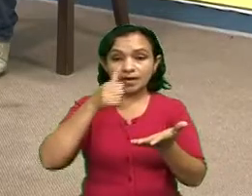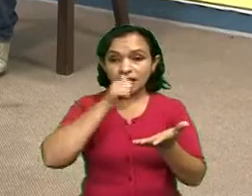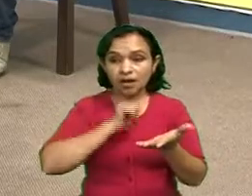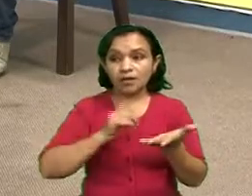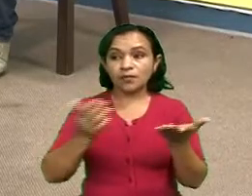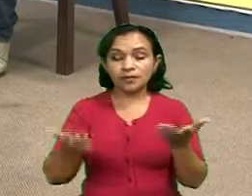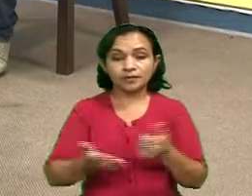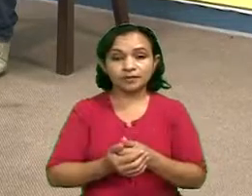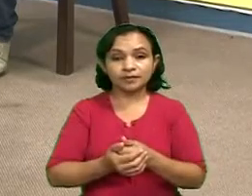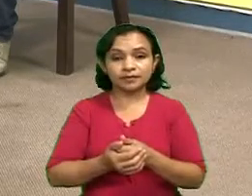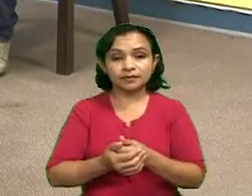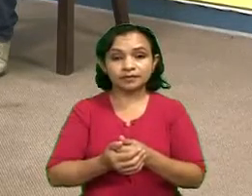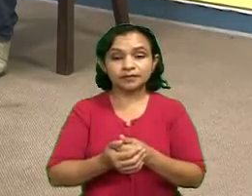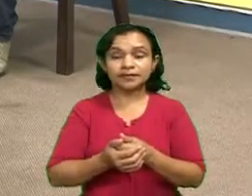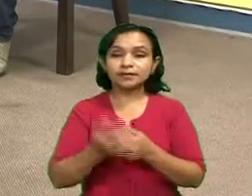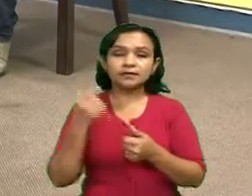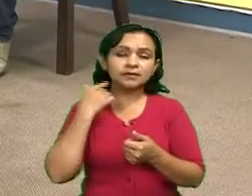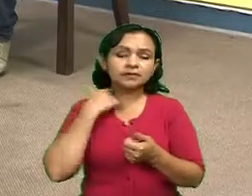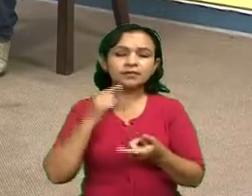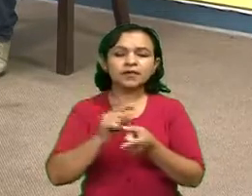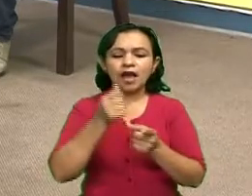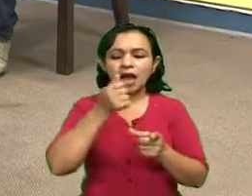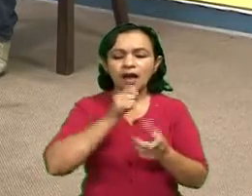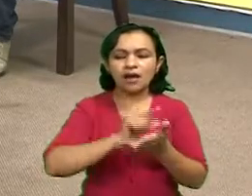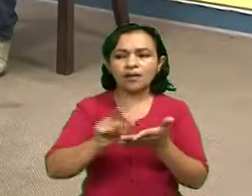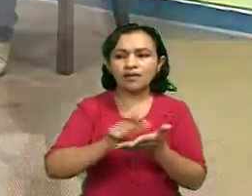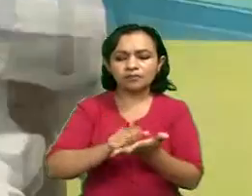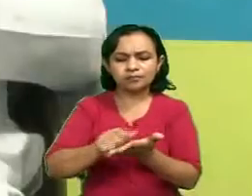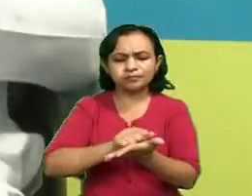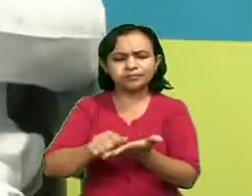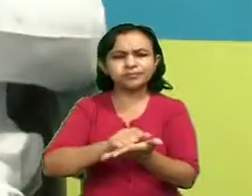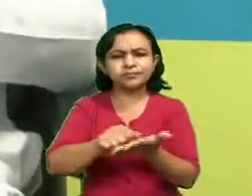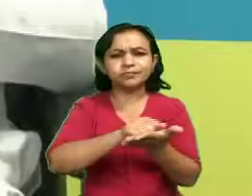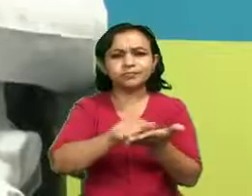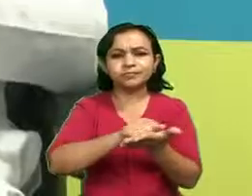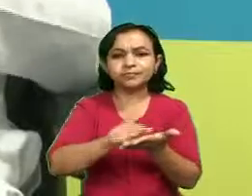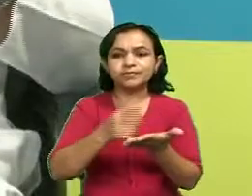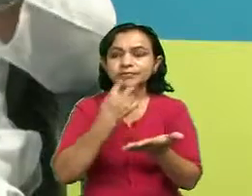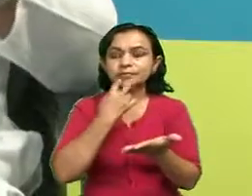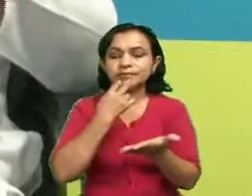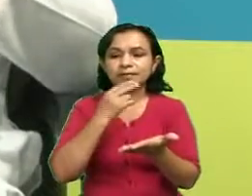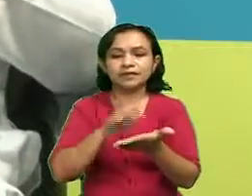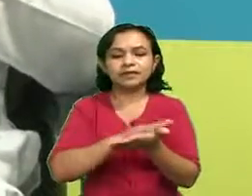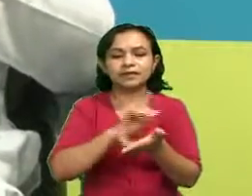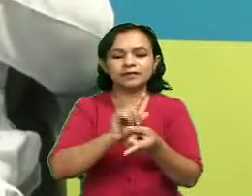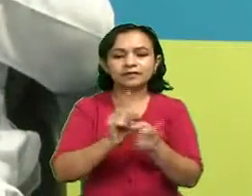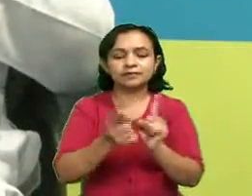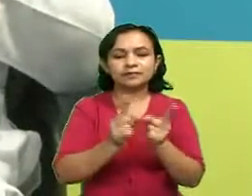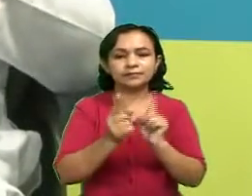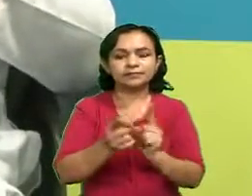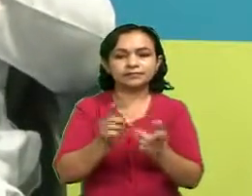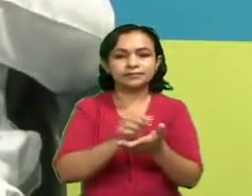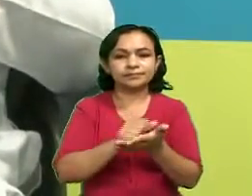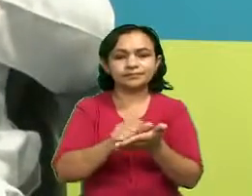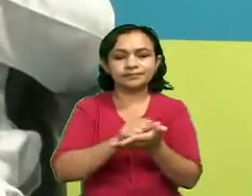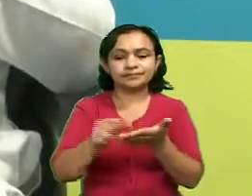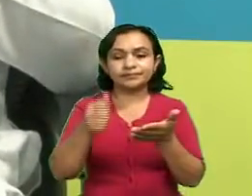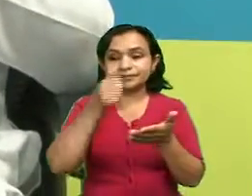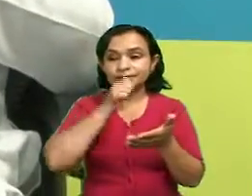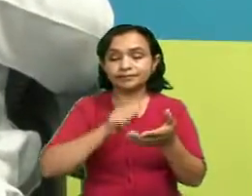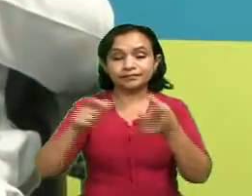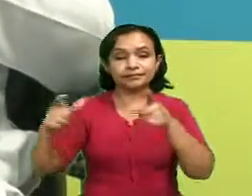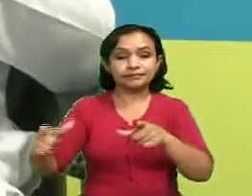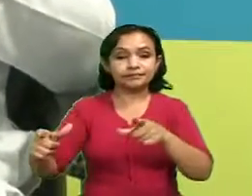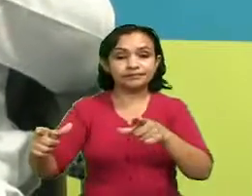porque nosotros lo cambiamos, pero si no es cepillar. Porque si nosotros solo lo cambiamos y en el barril o en la pila